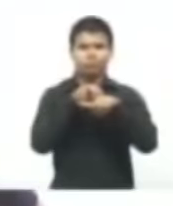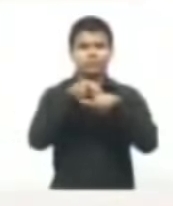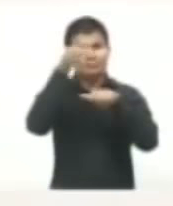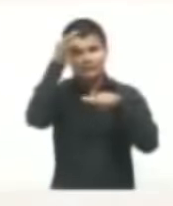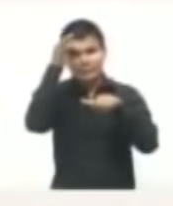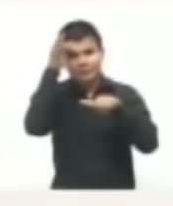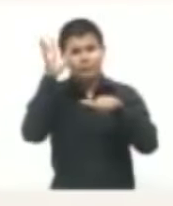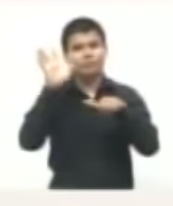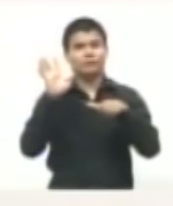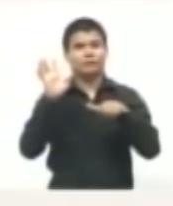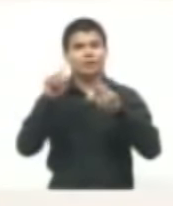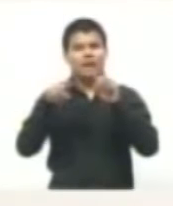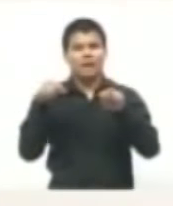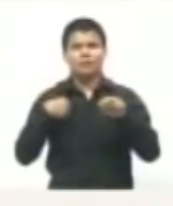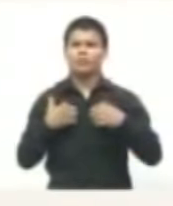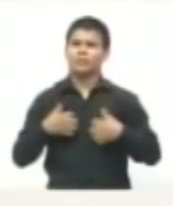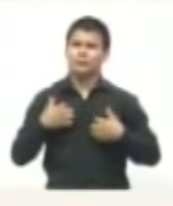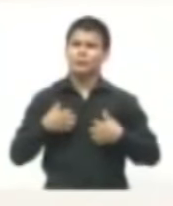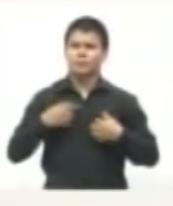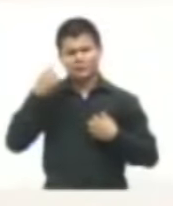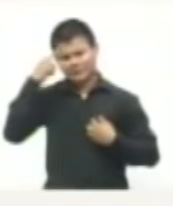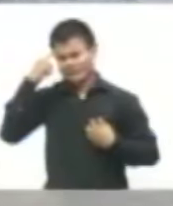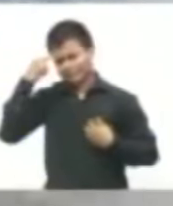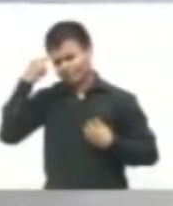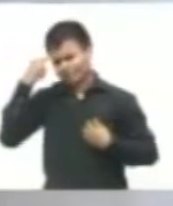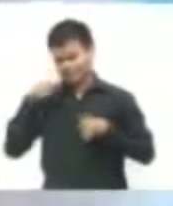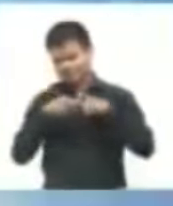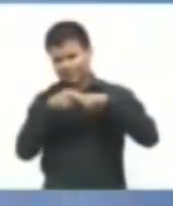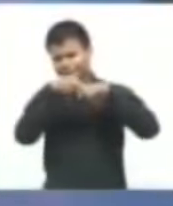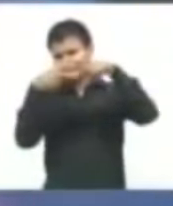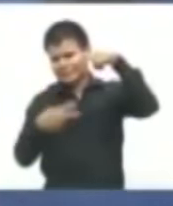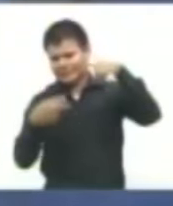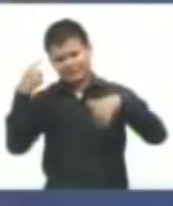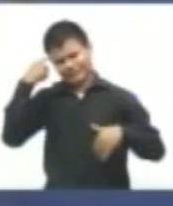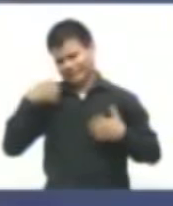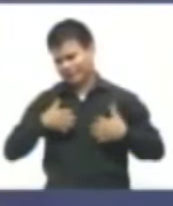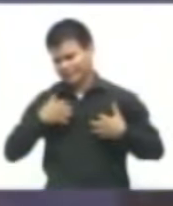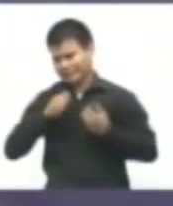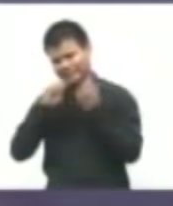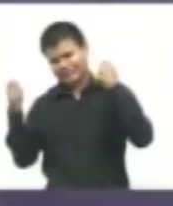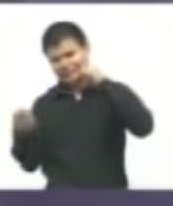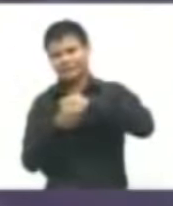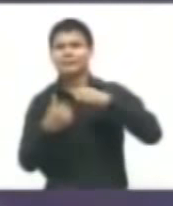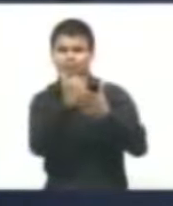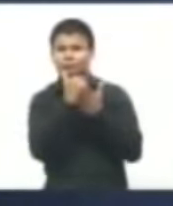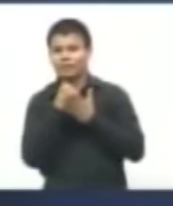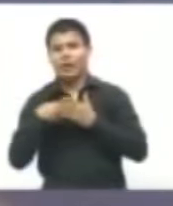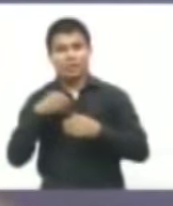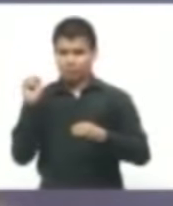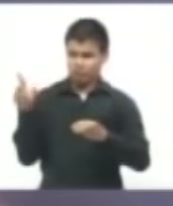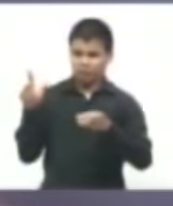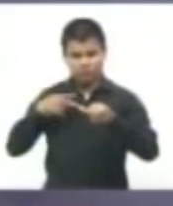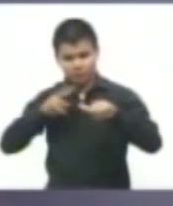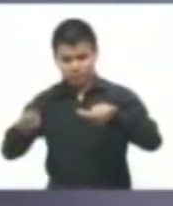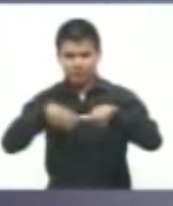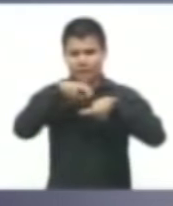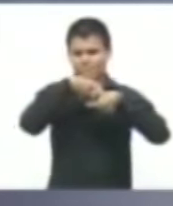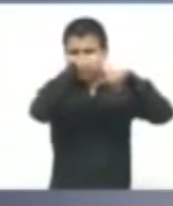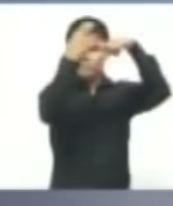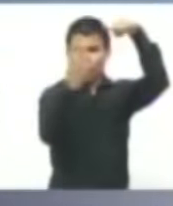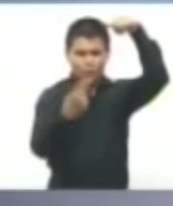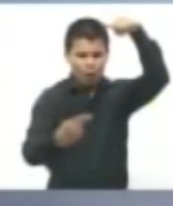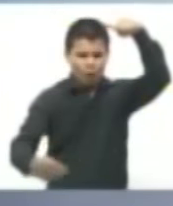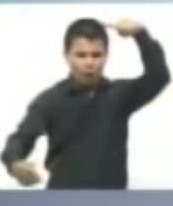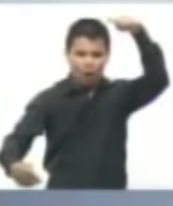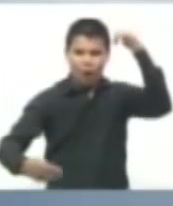romper ese miedo, vencerlo, y lo logran con nosotros. Nicolás Rubio y Ana Aponte, paracaidistas profesionales y dueños